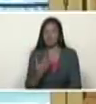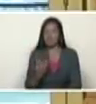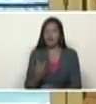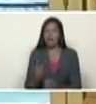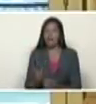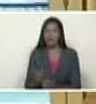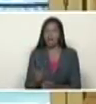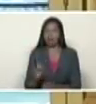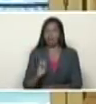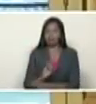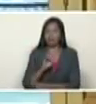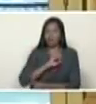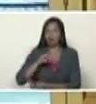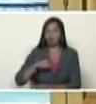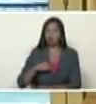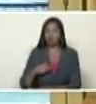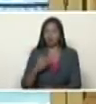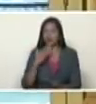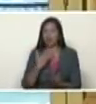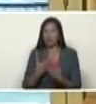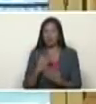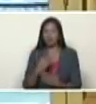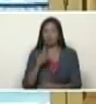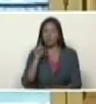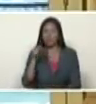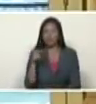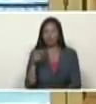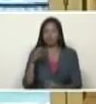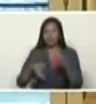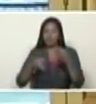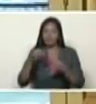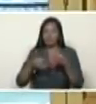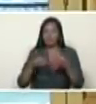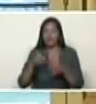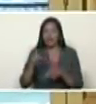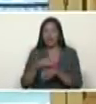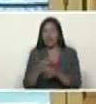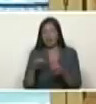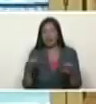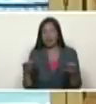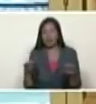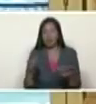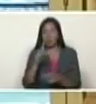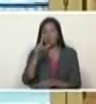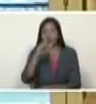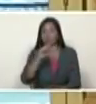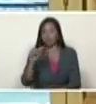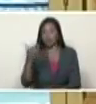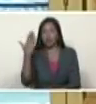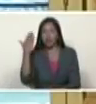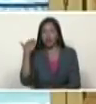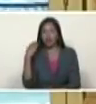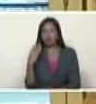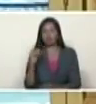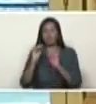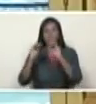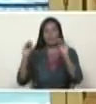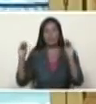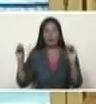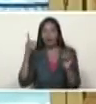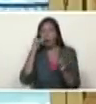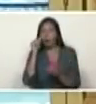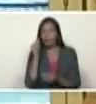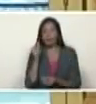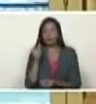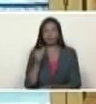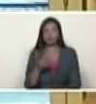engañarnos. Le agradezco al doctor Michael Moreno. Una semana antes me alertó de los planes de este Christopher.